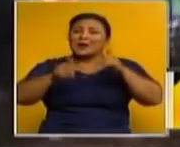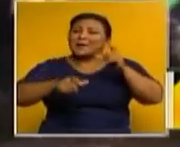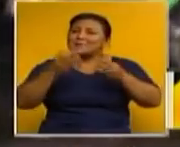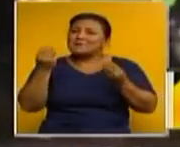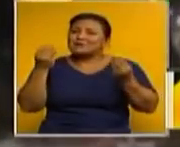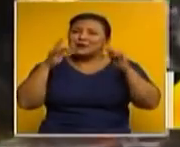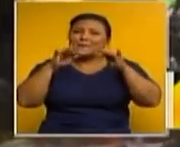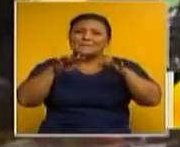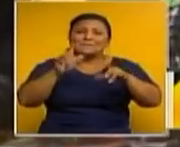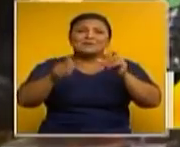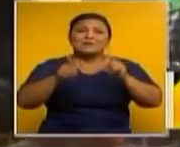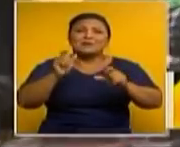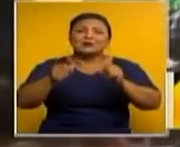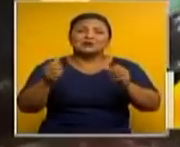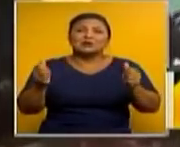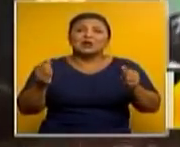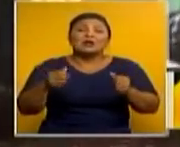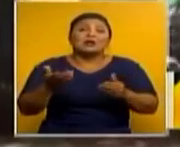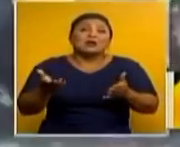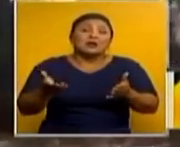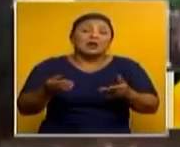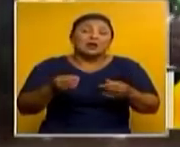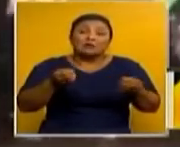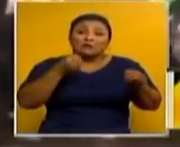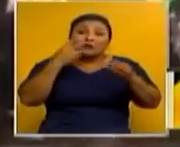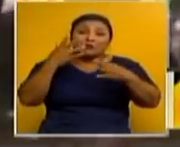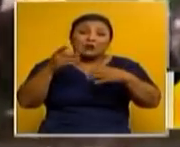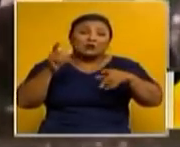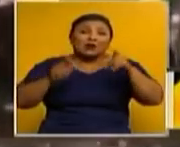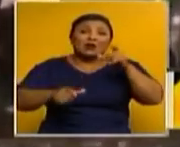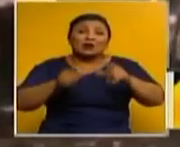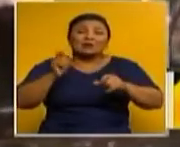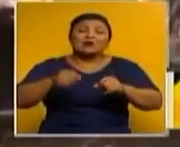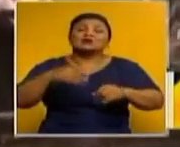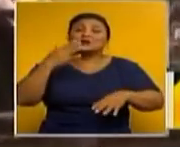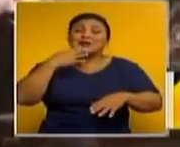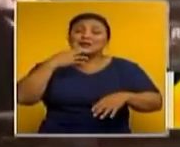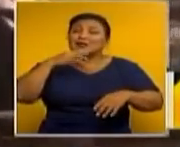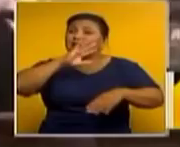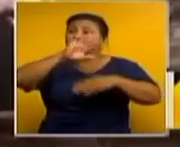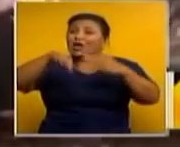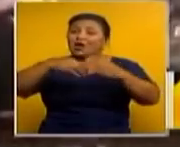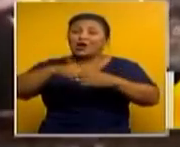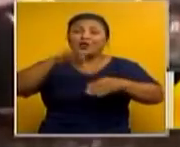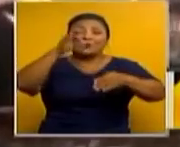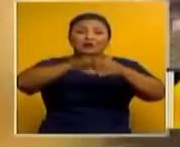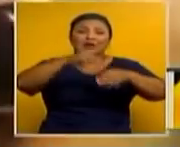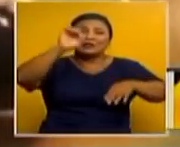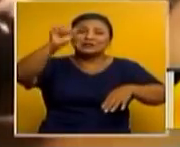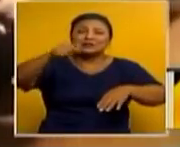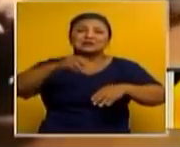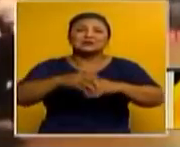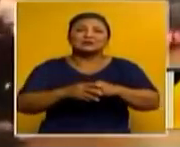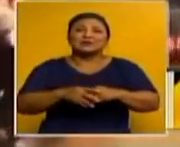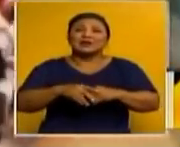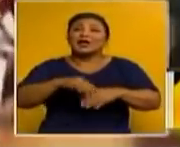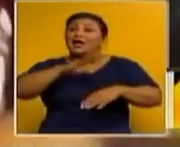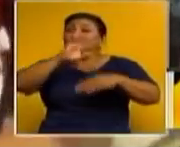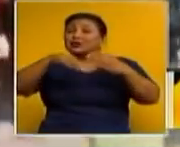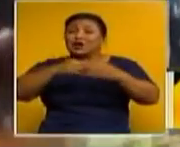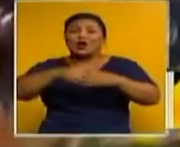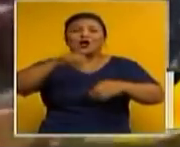personas. En este momento el presidente está invitando a la ciudadanía a votar a todos sí en lo que es la consulta popular. Escuchemos nuevamente. Sí al